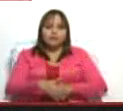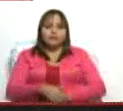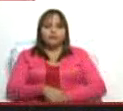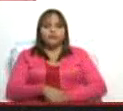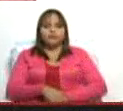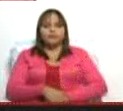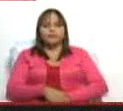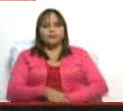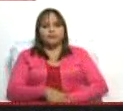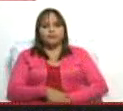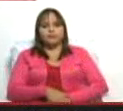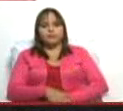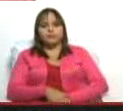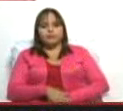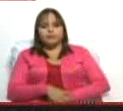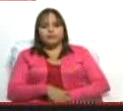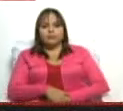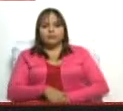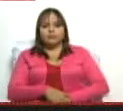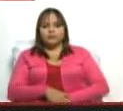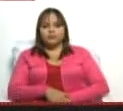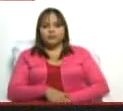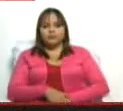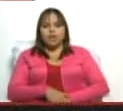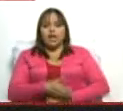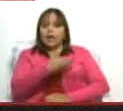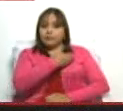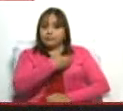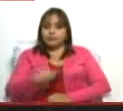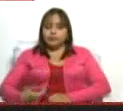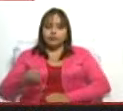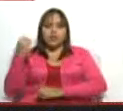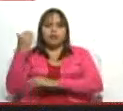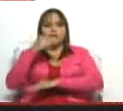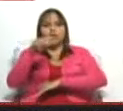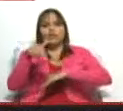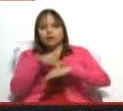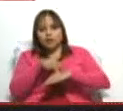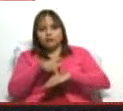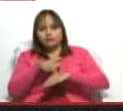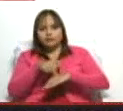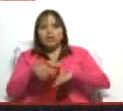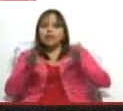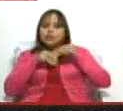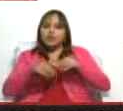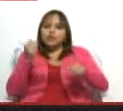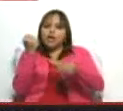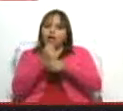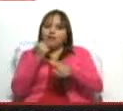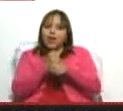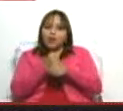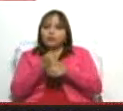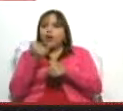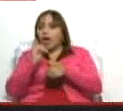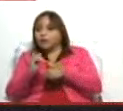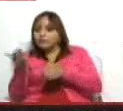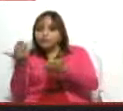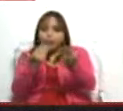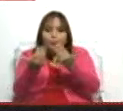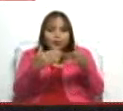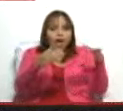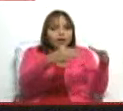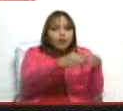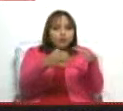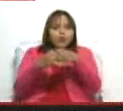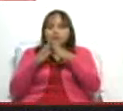Una ruta electoral. Y el presidente de la Asamblea Nacional, cumpliendo el trabajo encomendado, se ha reunido, repito, con todos los